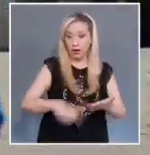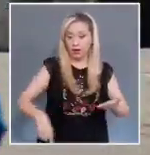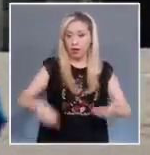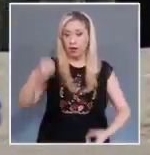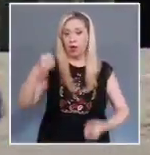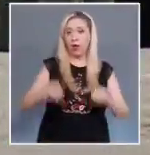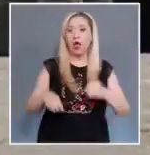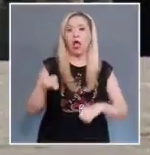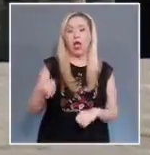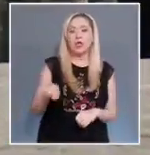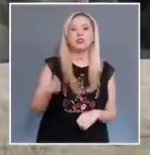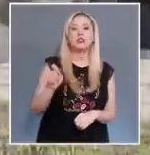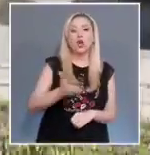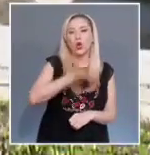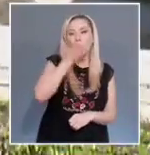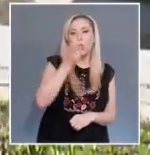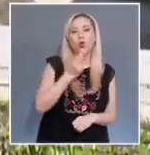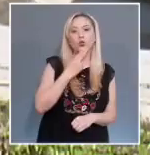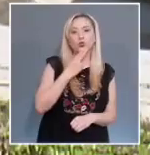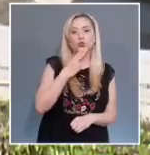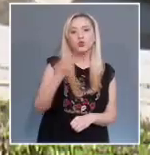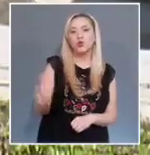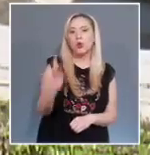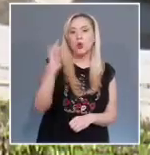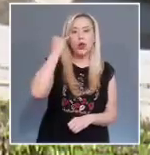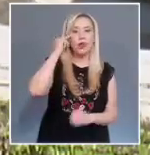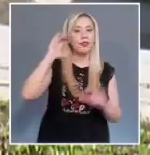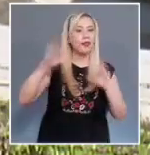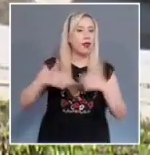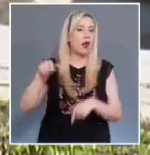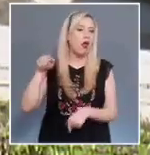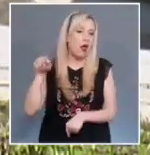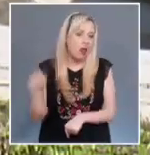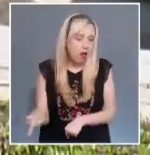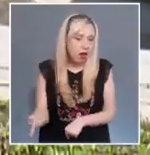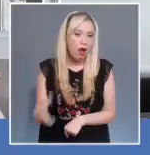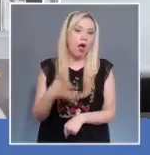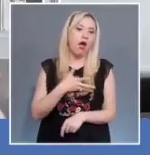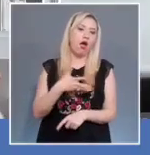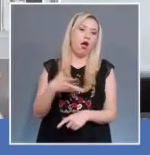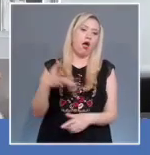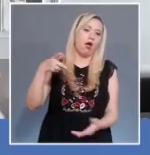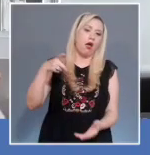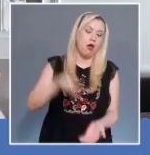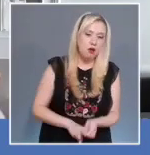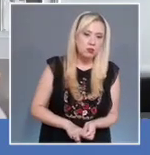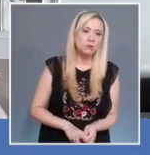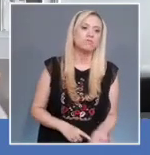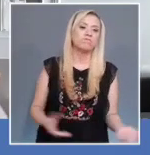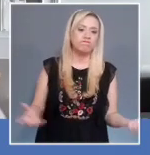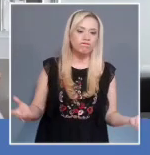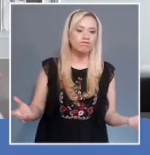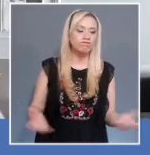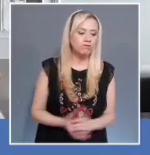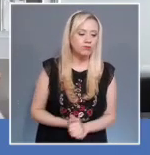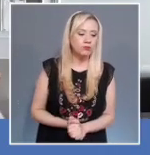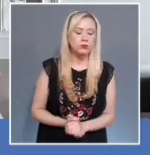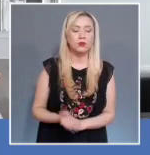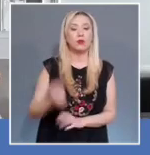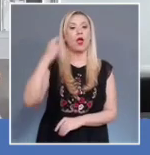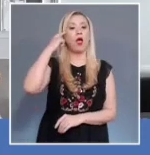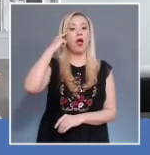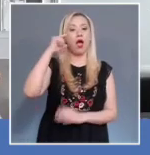costumbres de pueblos originarios y de comunidades indígenas del país. recordó que el artículo 1 de